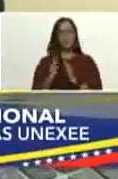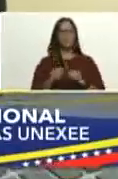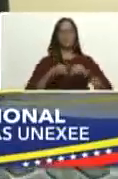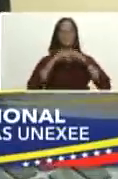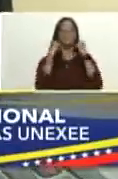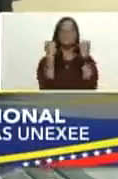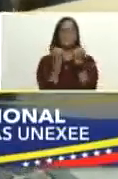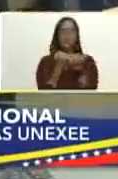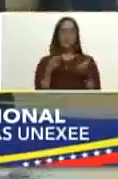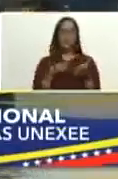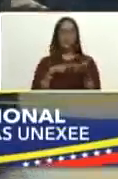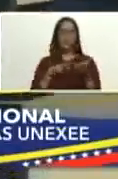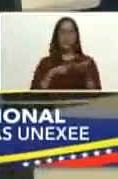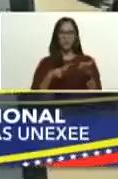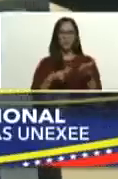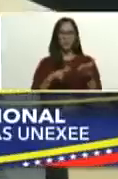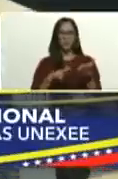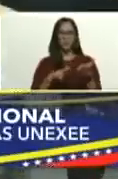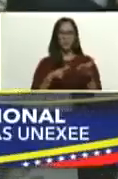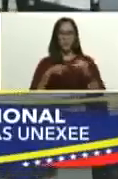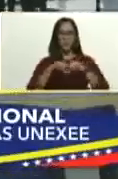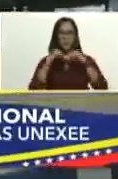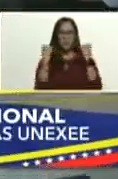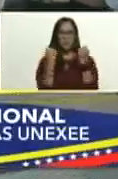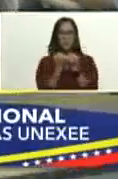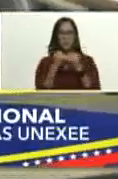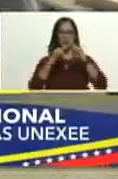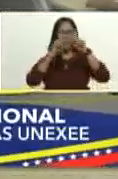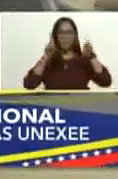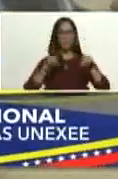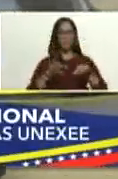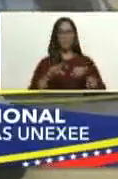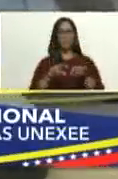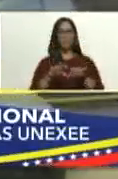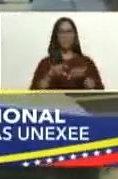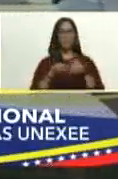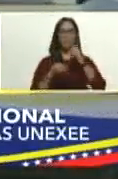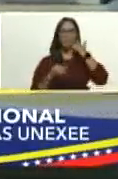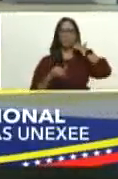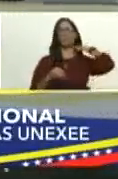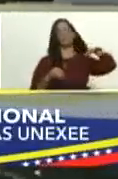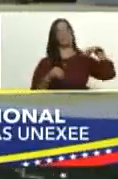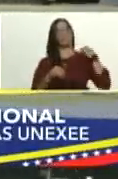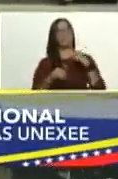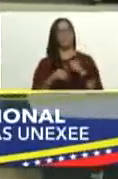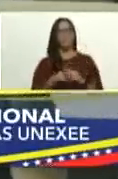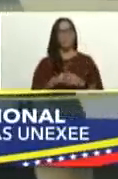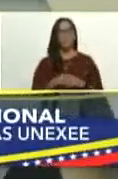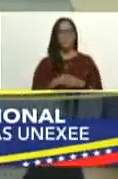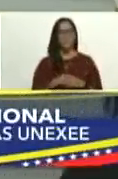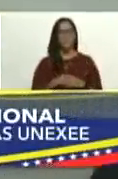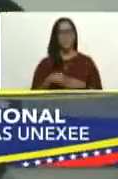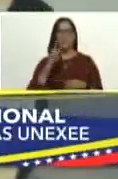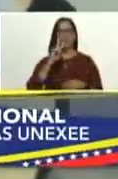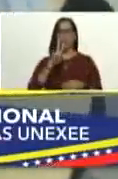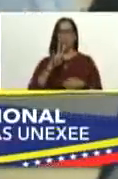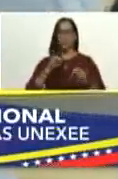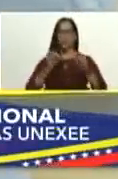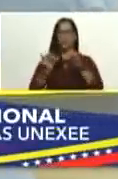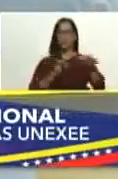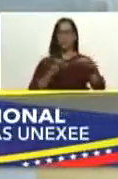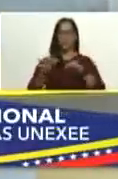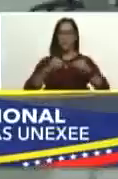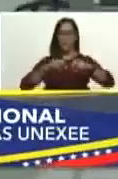lectura, sala de computación, enfermería, dos anfiteatros